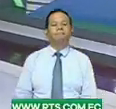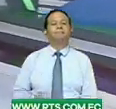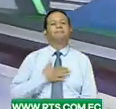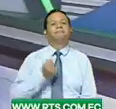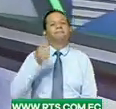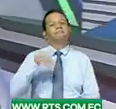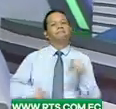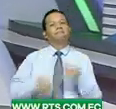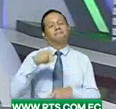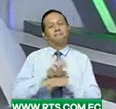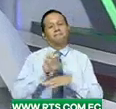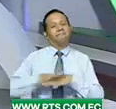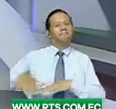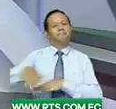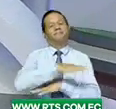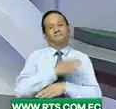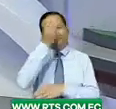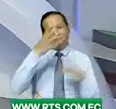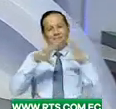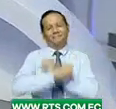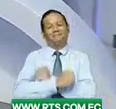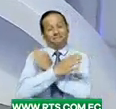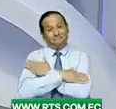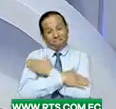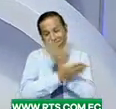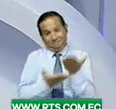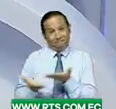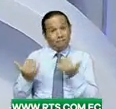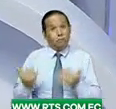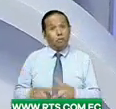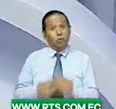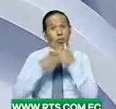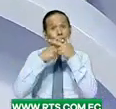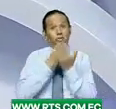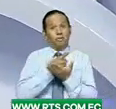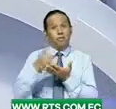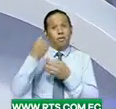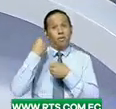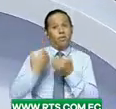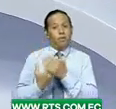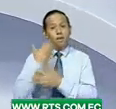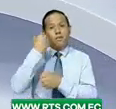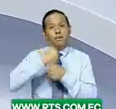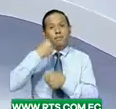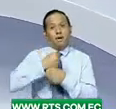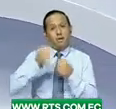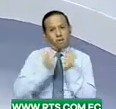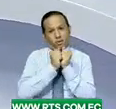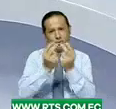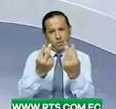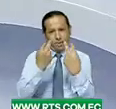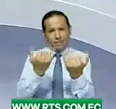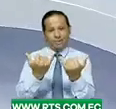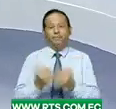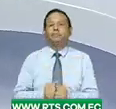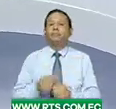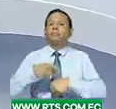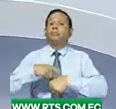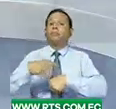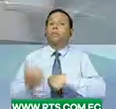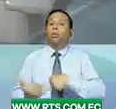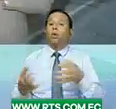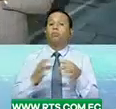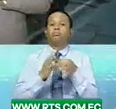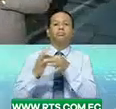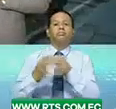Queridos amigos de todo el país, buenas noches y bienvenidos. Qué placer iniciar esta nueva semana de trabajo junto a ustedes. A esta hora